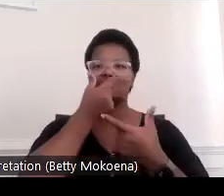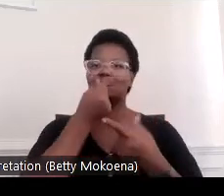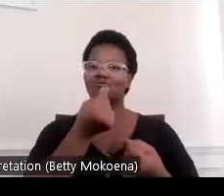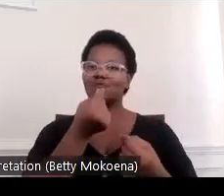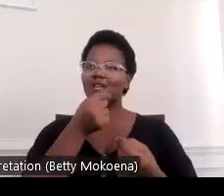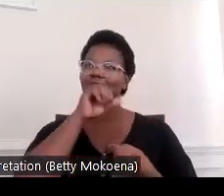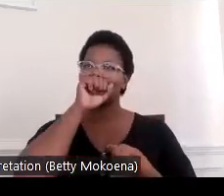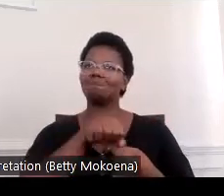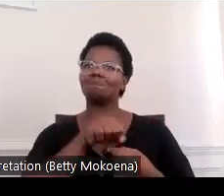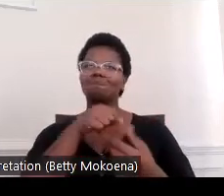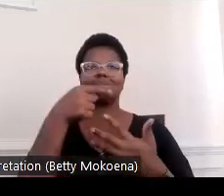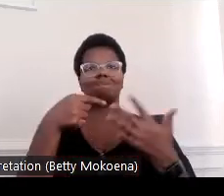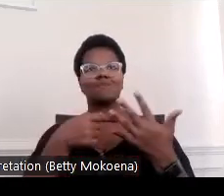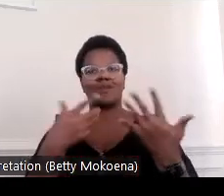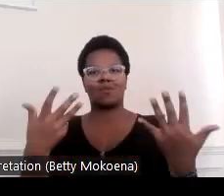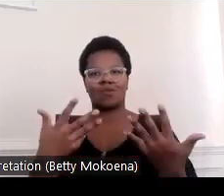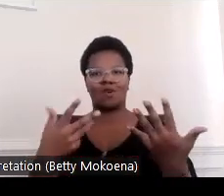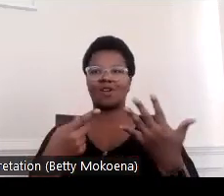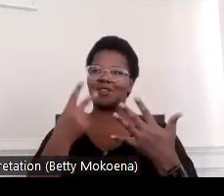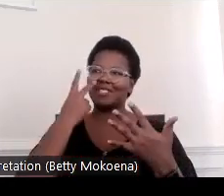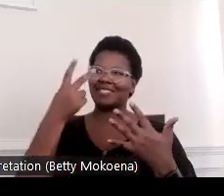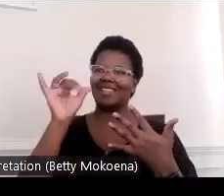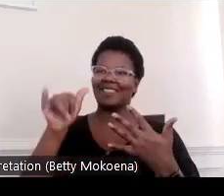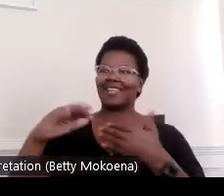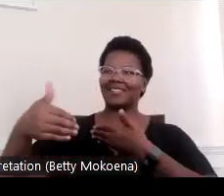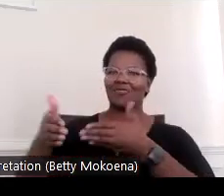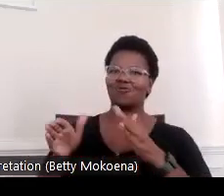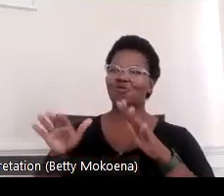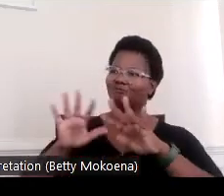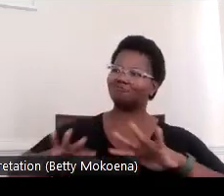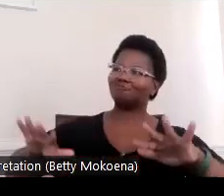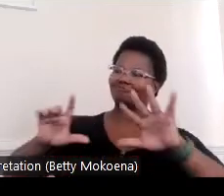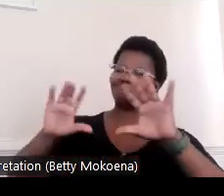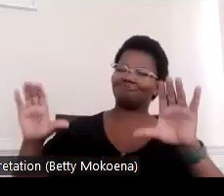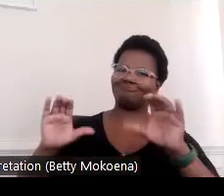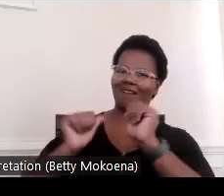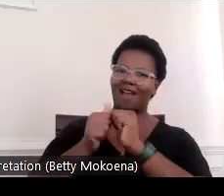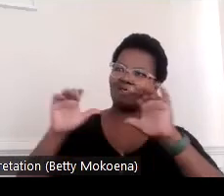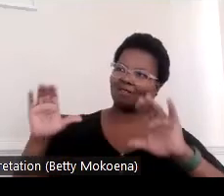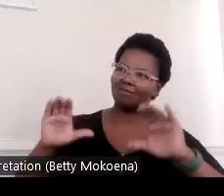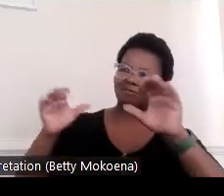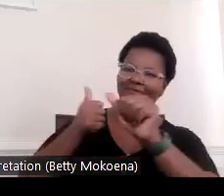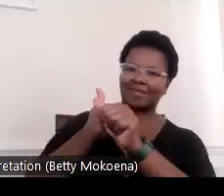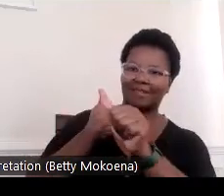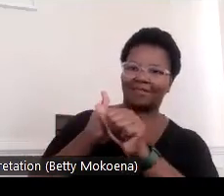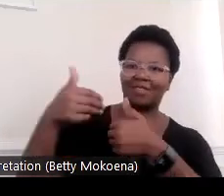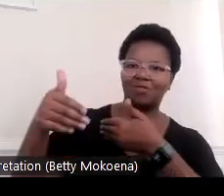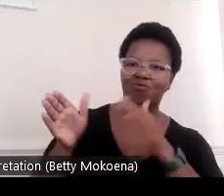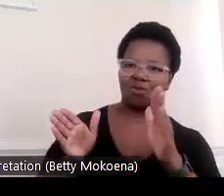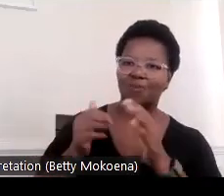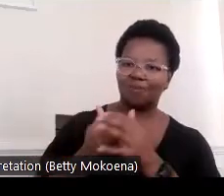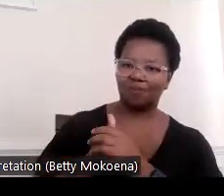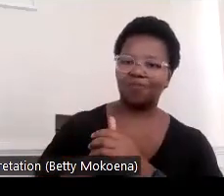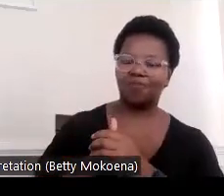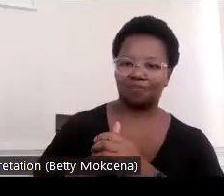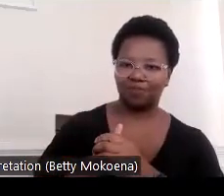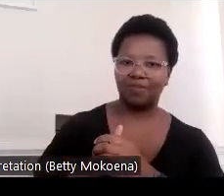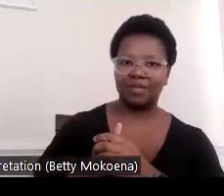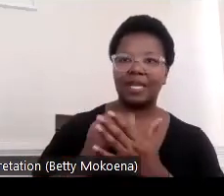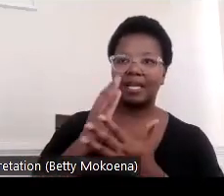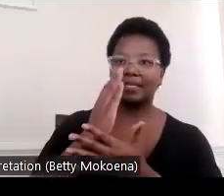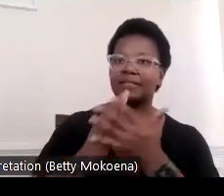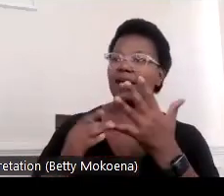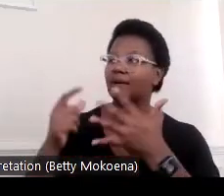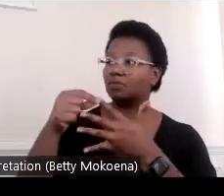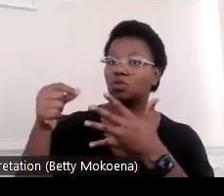su personalidad de esa persona de sus intereses verdad y vamos a hablar de eso un poquito más aquí en breve Pero